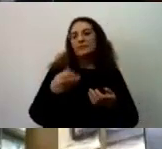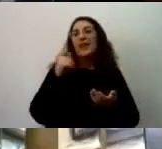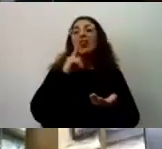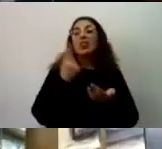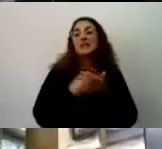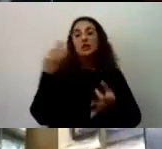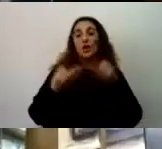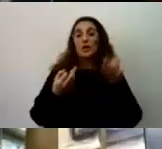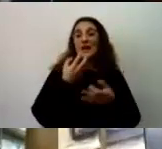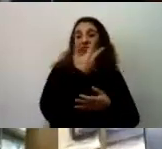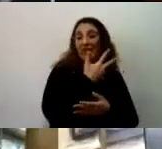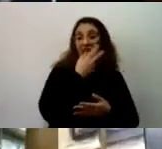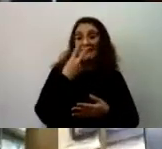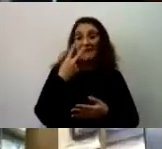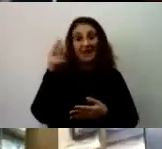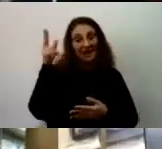328-2991,